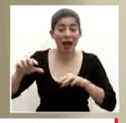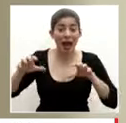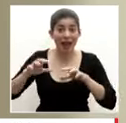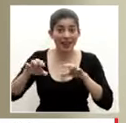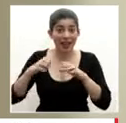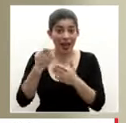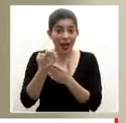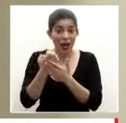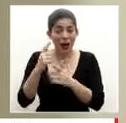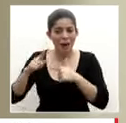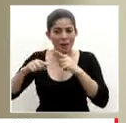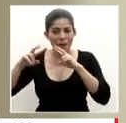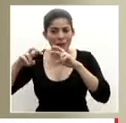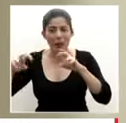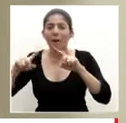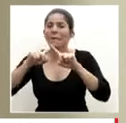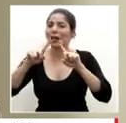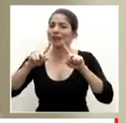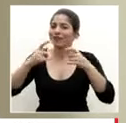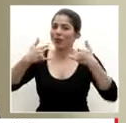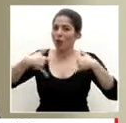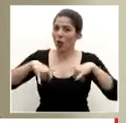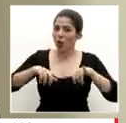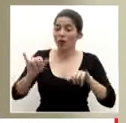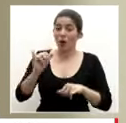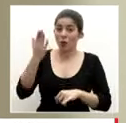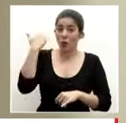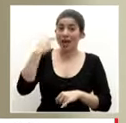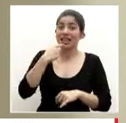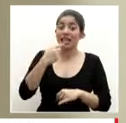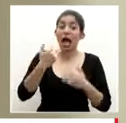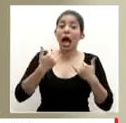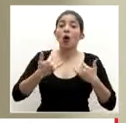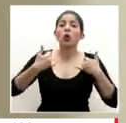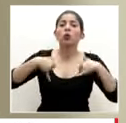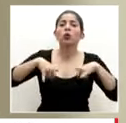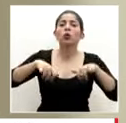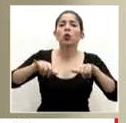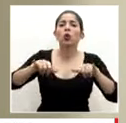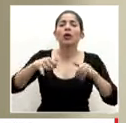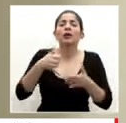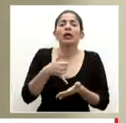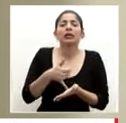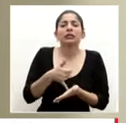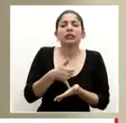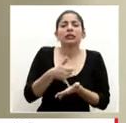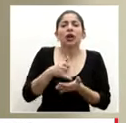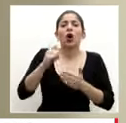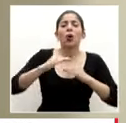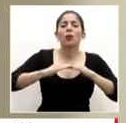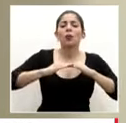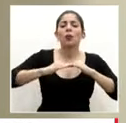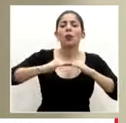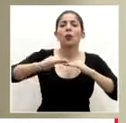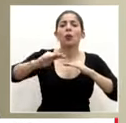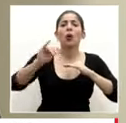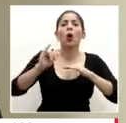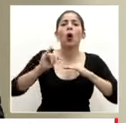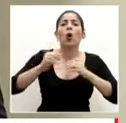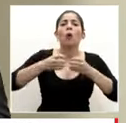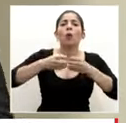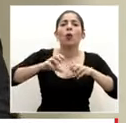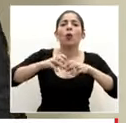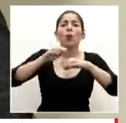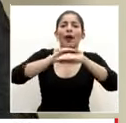pero quiero indicar que todavía, y como lo dije anteriormente, estamos caminando en un terreno muy frágil, en un piso que está hecho de cáscaras de